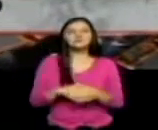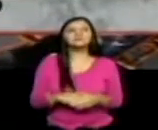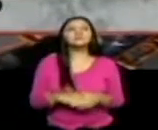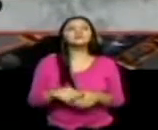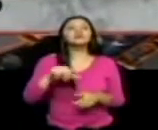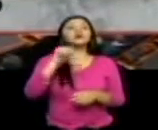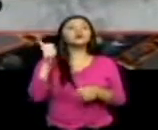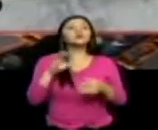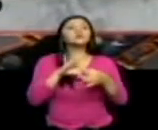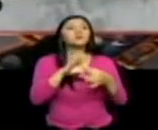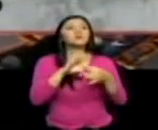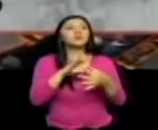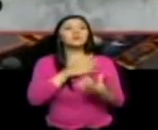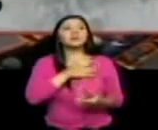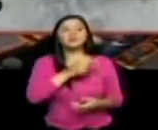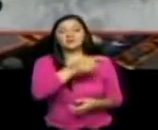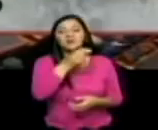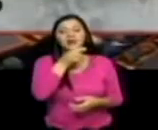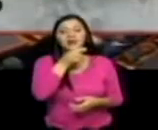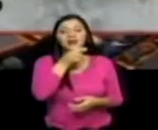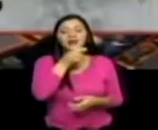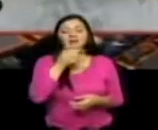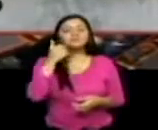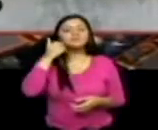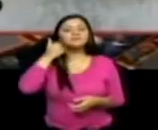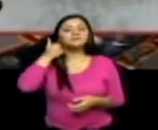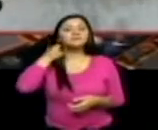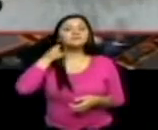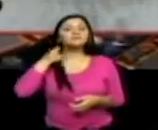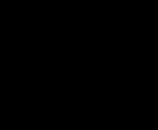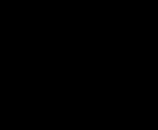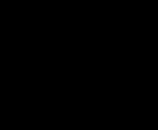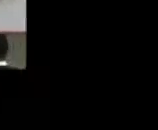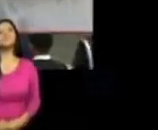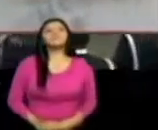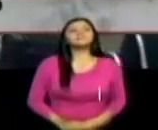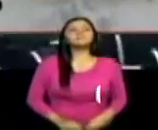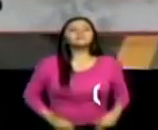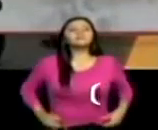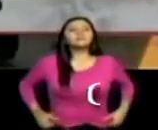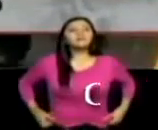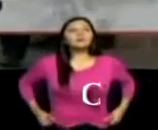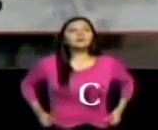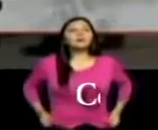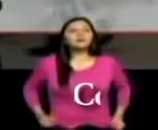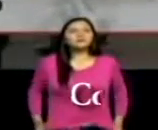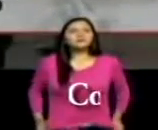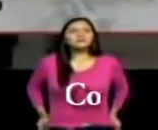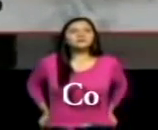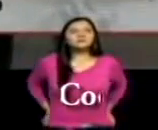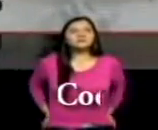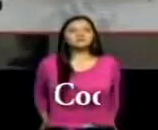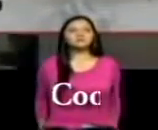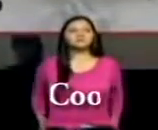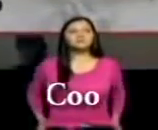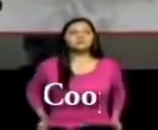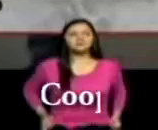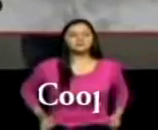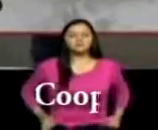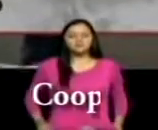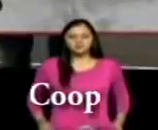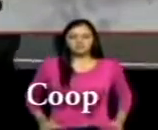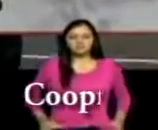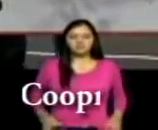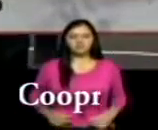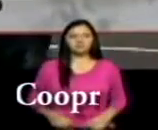a dar mayores detalles. Sale del Palacio Legislativo la comisión. Aquí justamente vemos salir a los integrantes